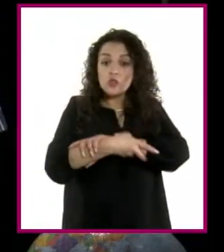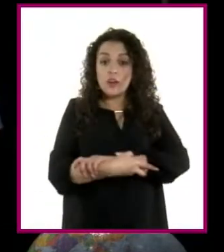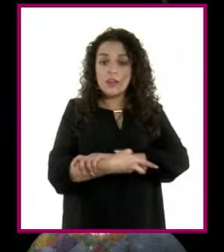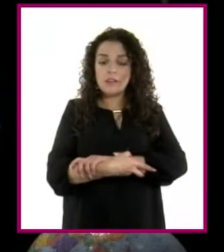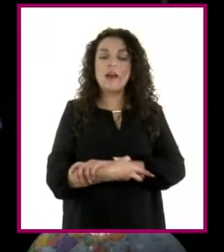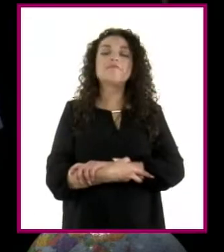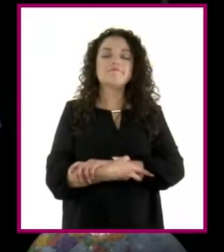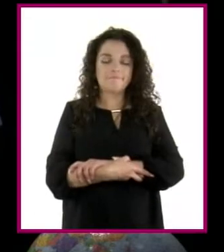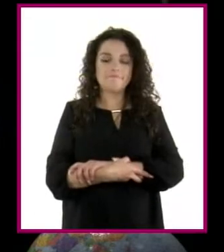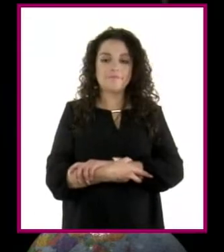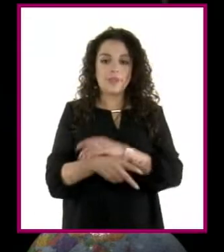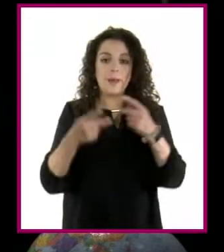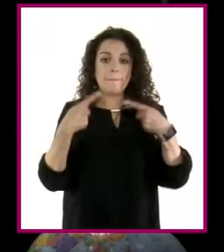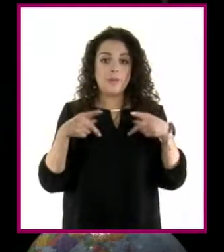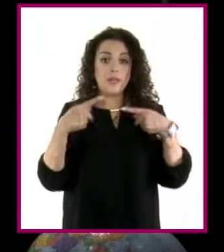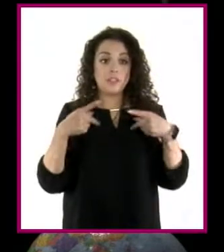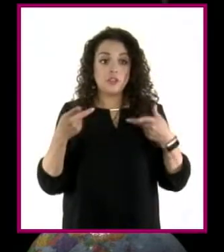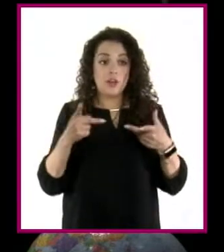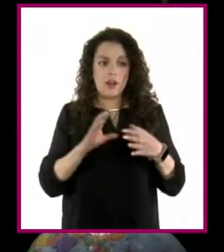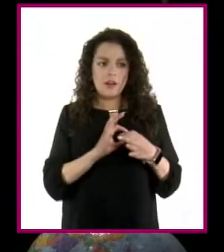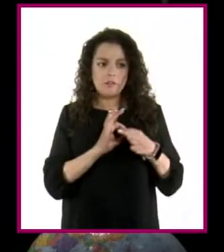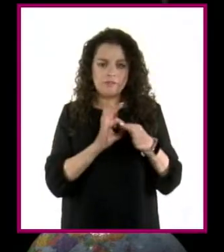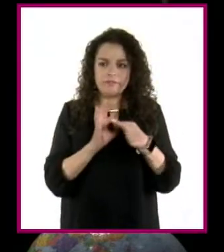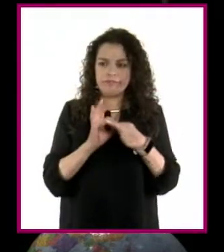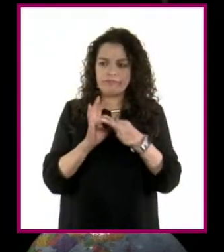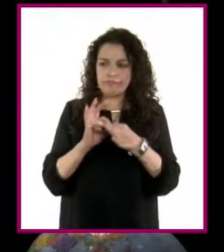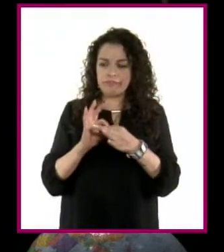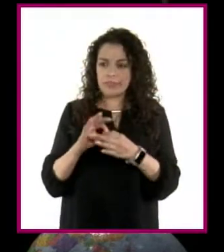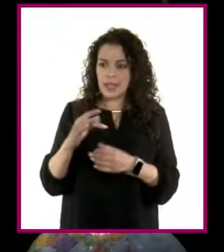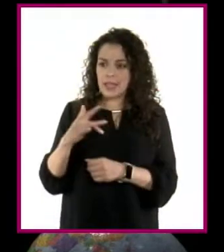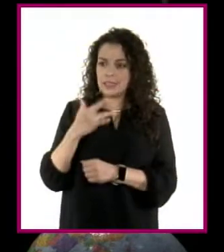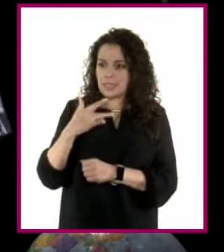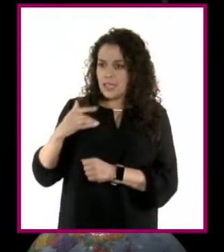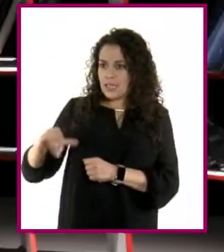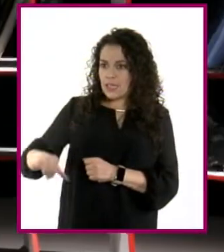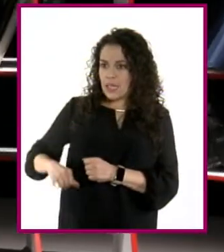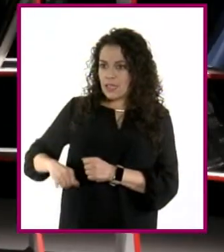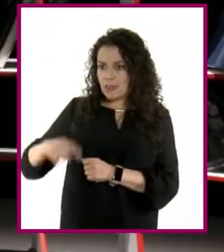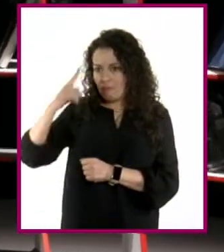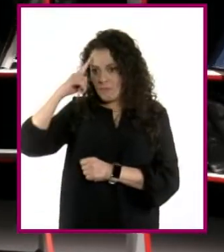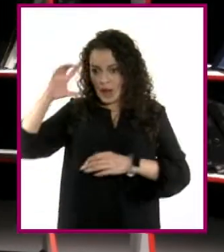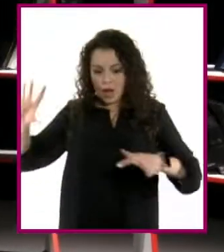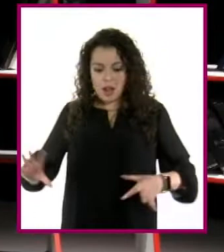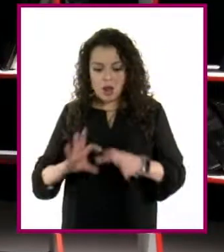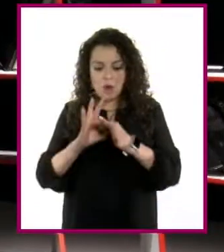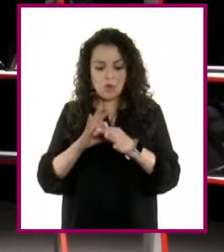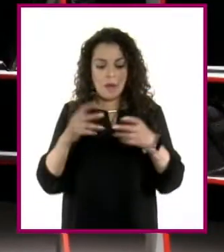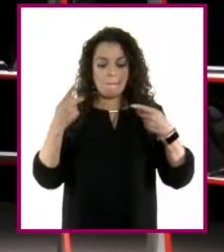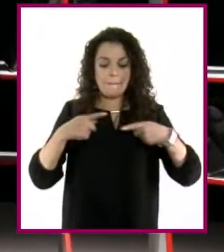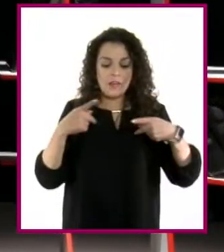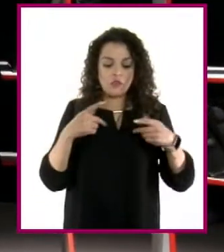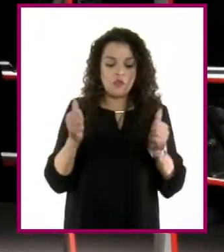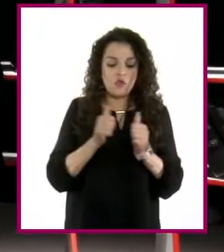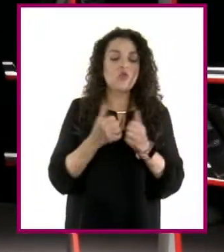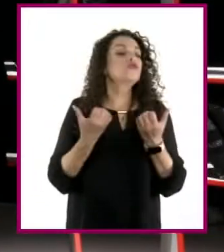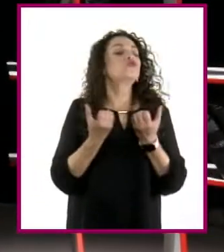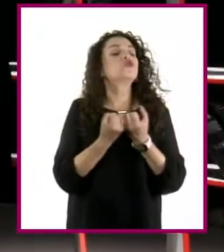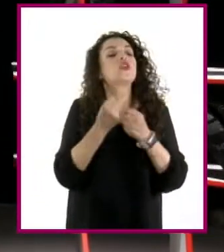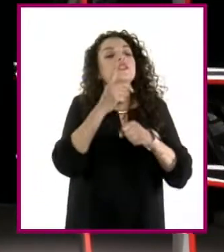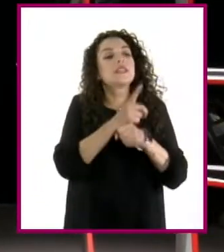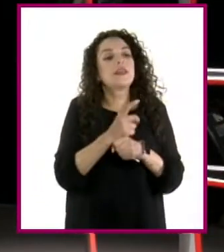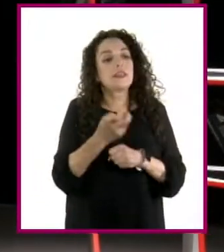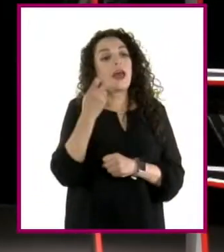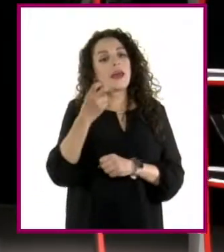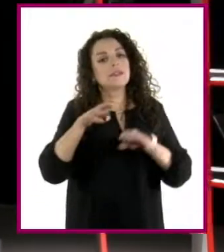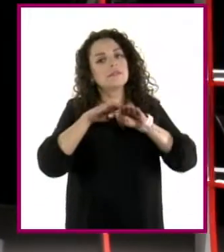interés para quienes se ocupan de los vínculos que unen a las personas en las sociedades. ¿Qué es lo que mantiene estables a